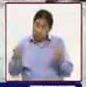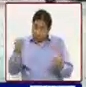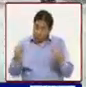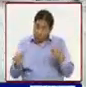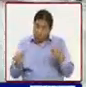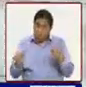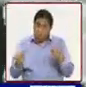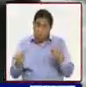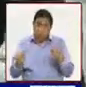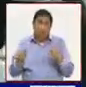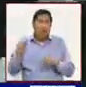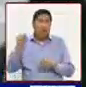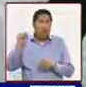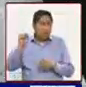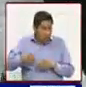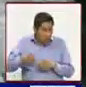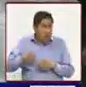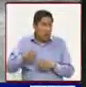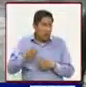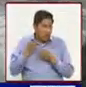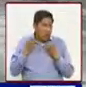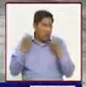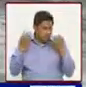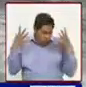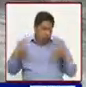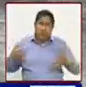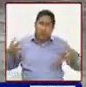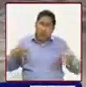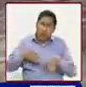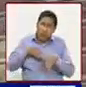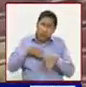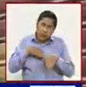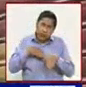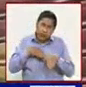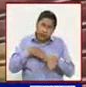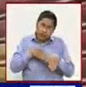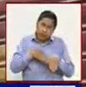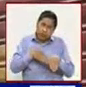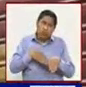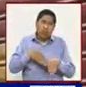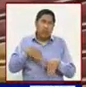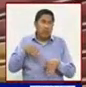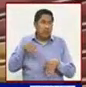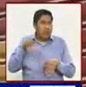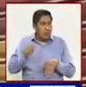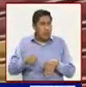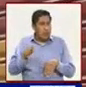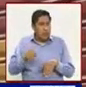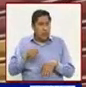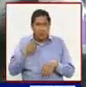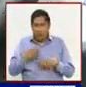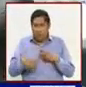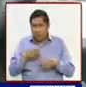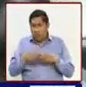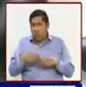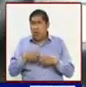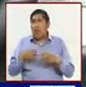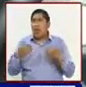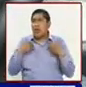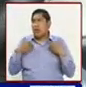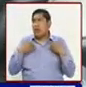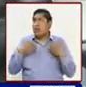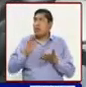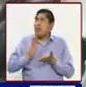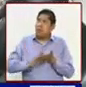circular? Sí, no, algunos hacen trancadera y luego se pueden ir por aquí. Sí, causa un poco de problema. Tenemos